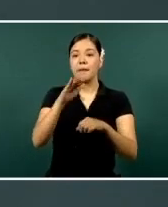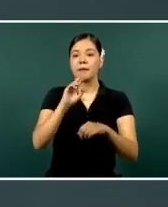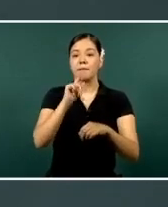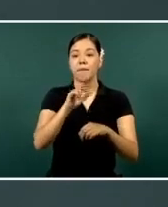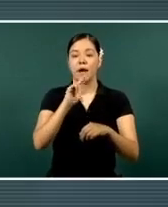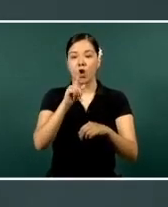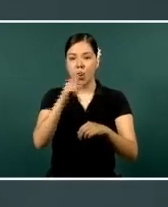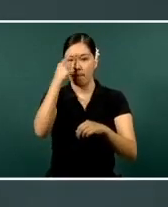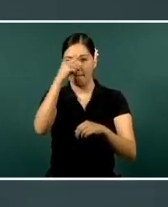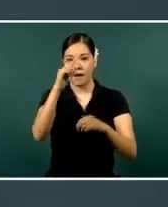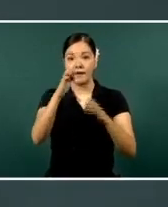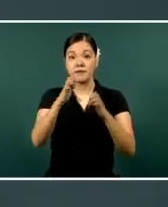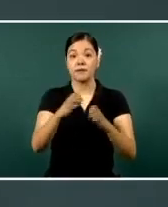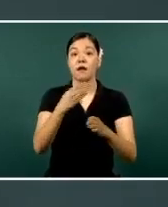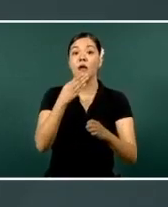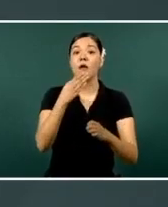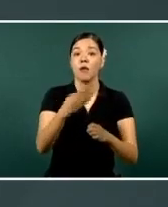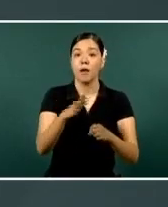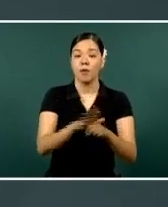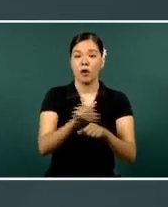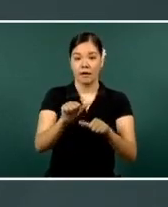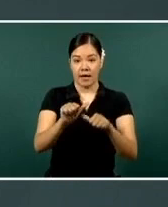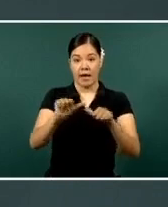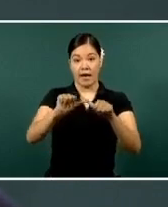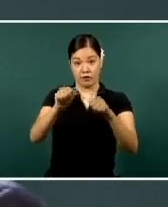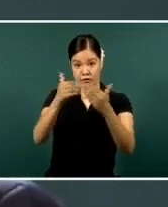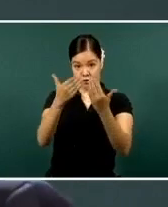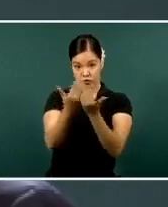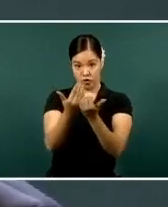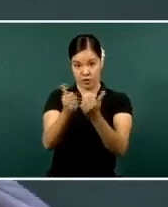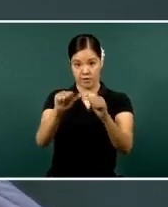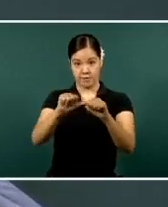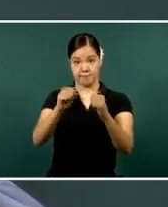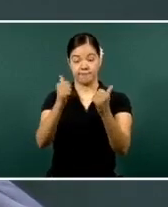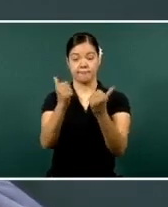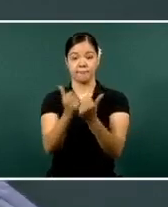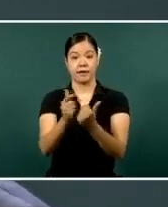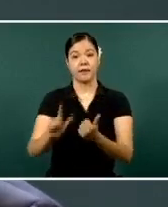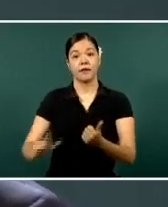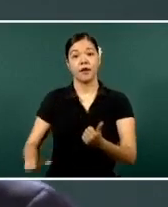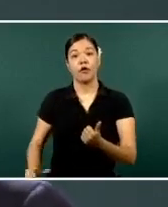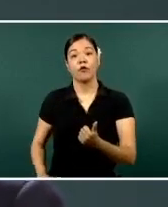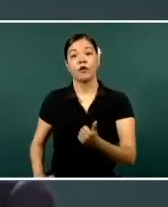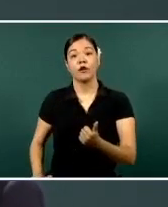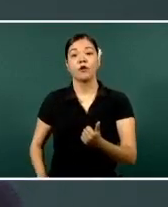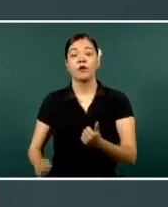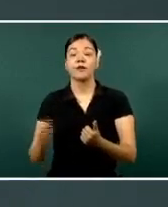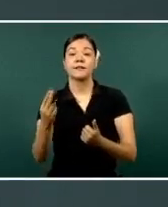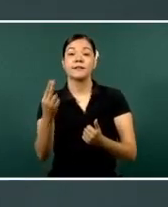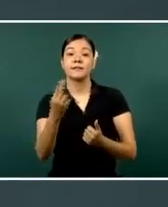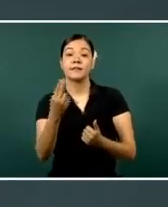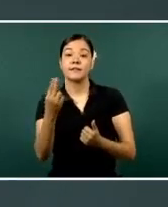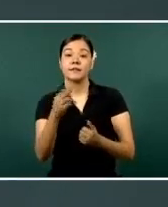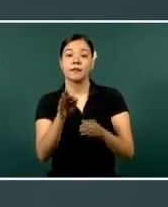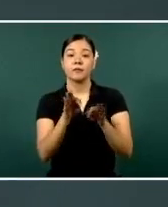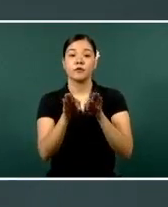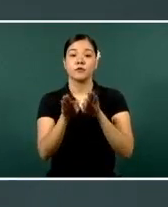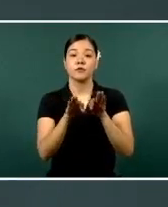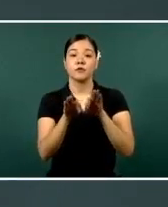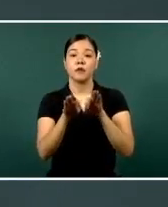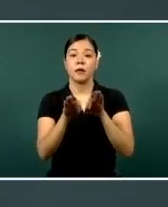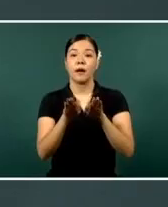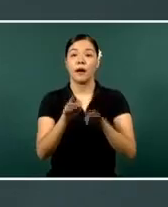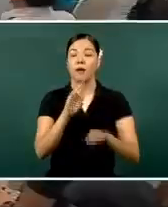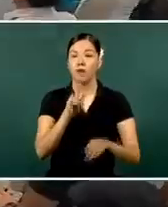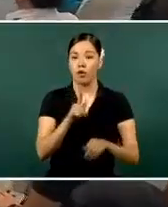suficiente para que las instituciones gubernamentales hagamos la parte que nos corresponde. Así es que le